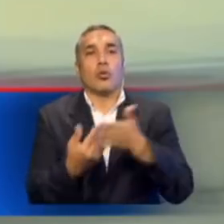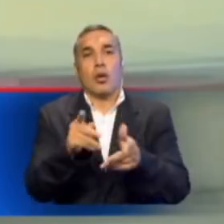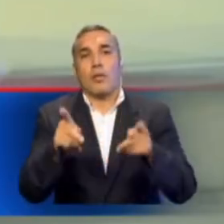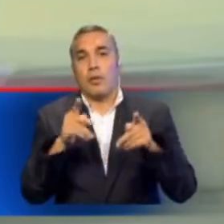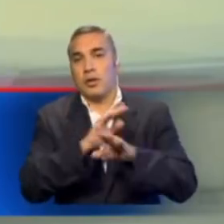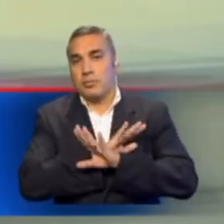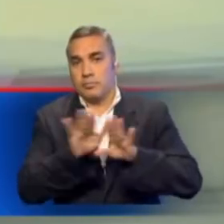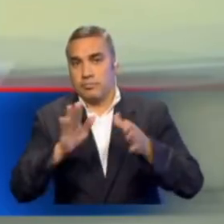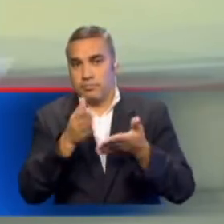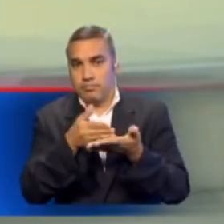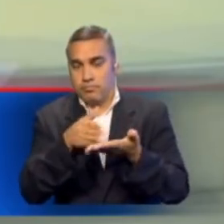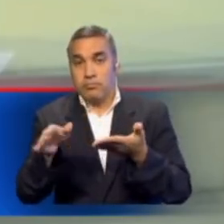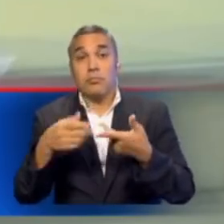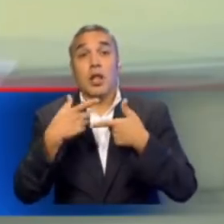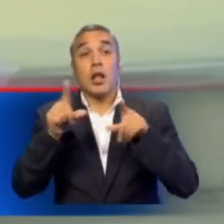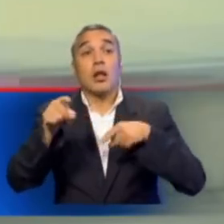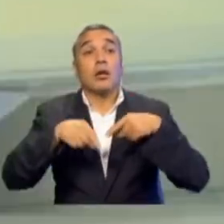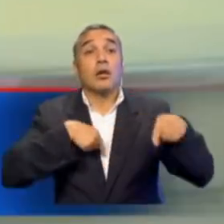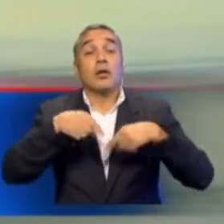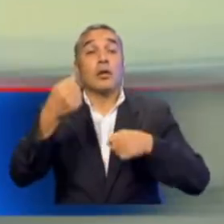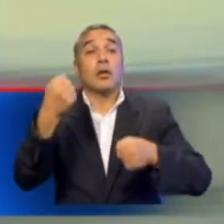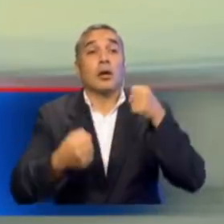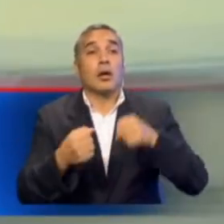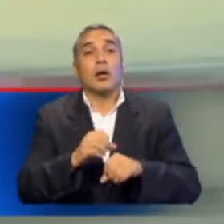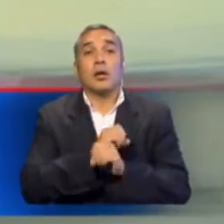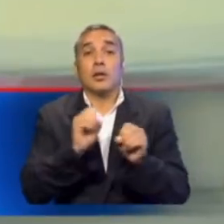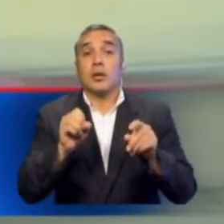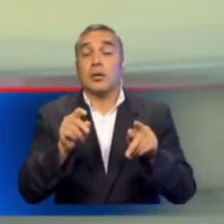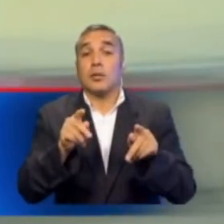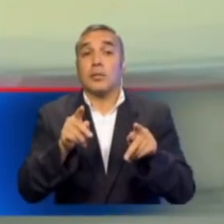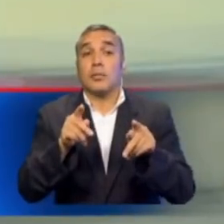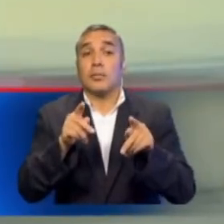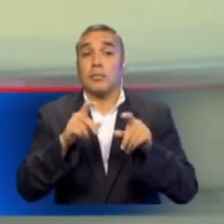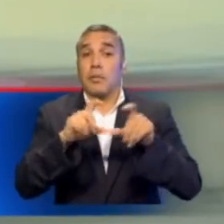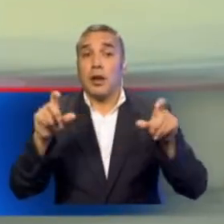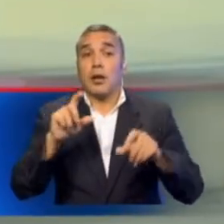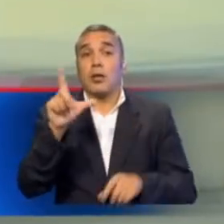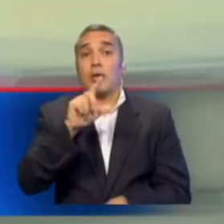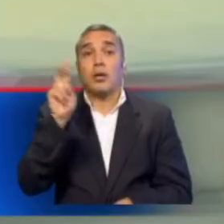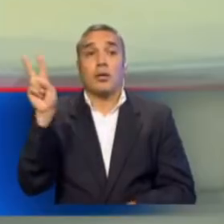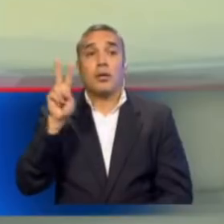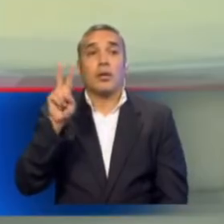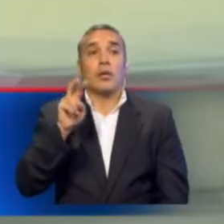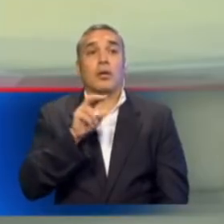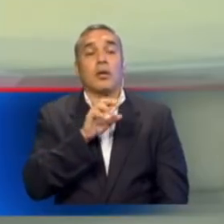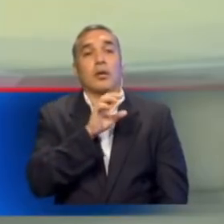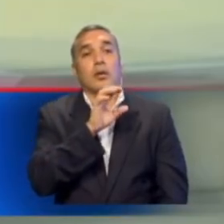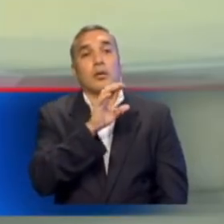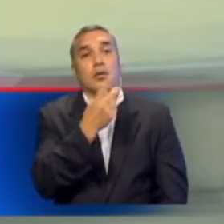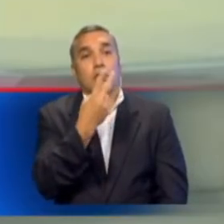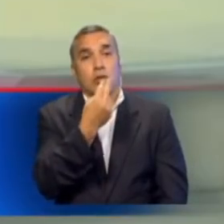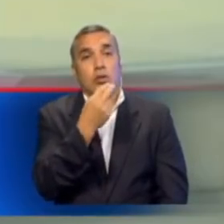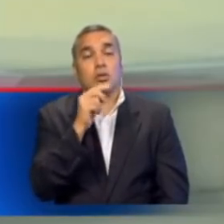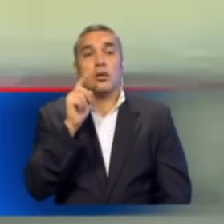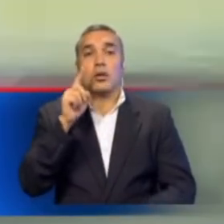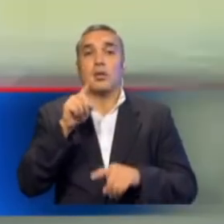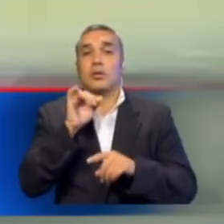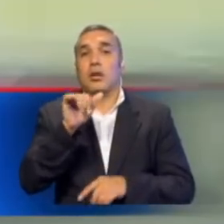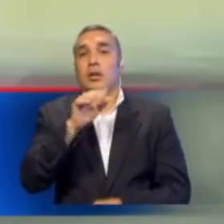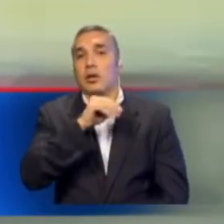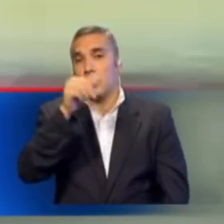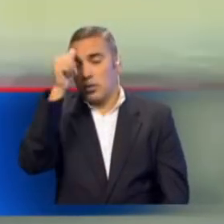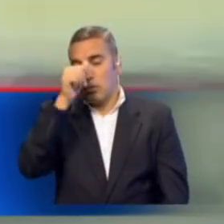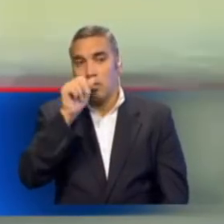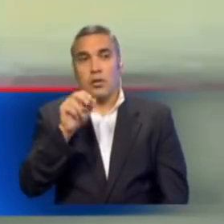salvoconductos. Libre circulación vehicular sin restricción de placas de lunes a viernes de 05 a 20 horas. Los sábados